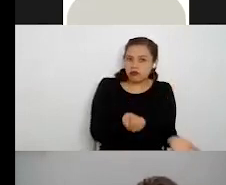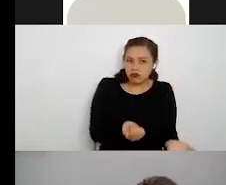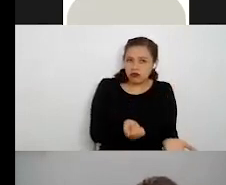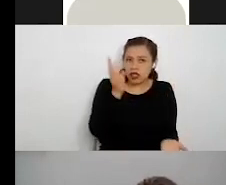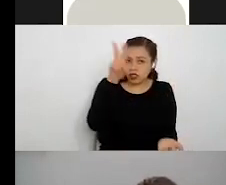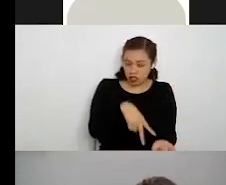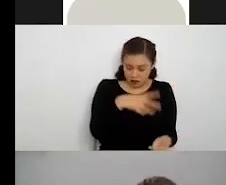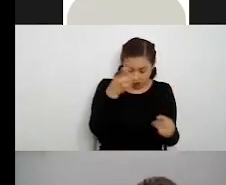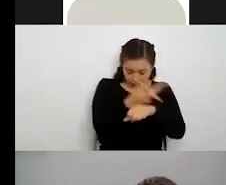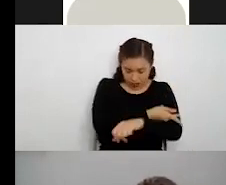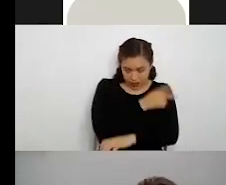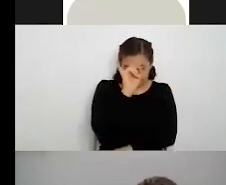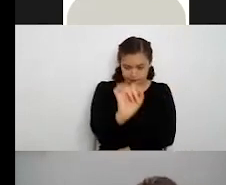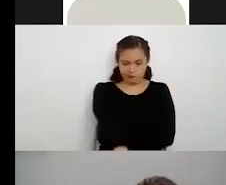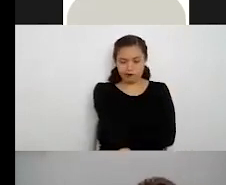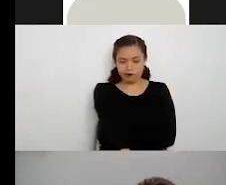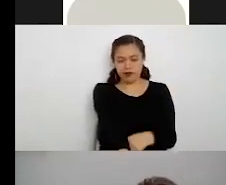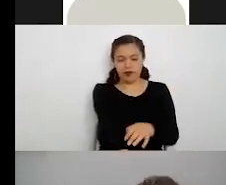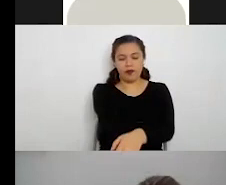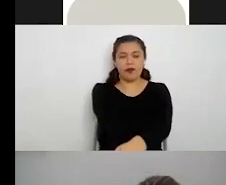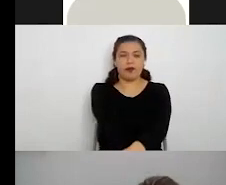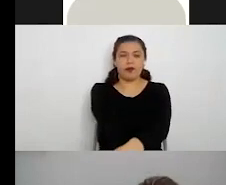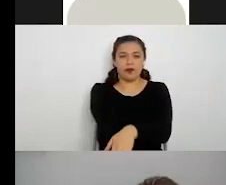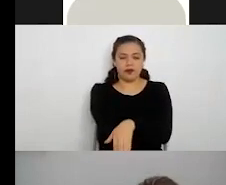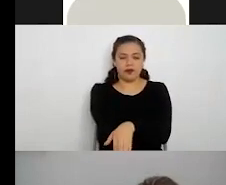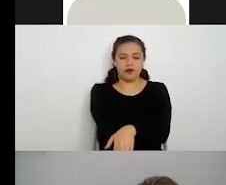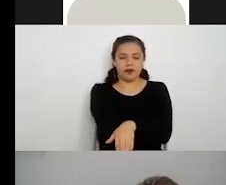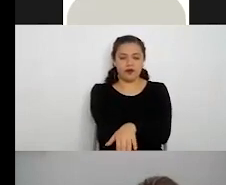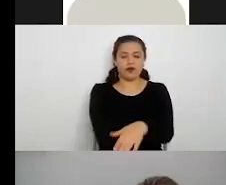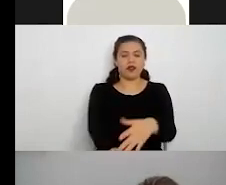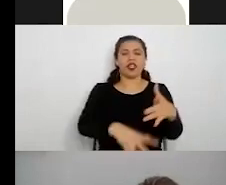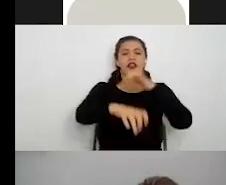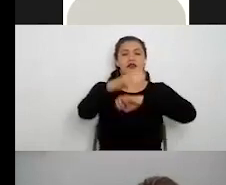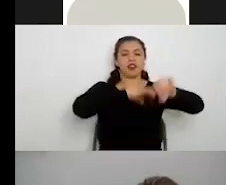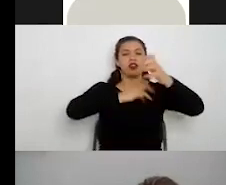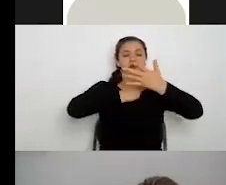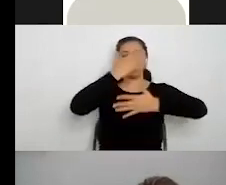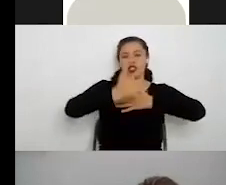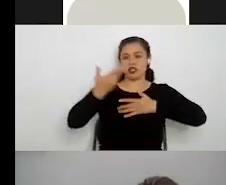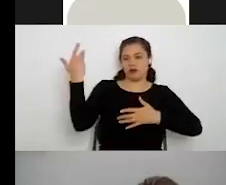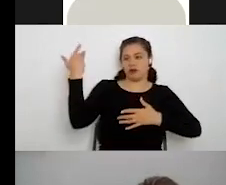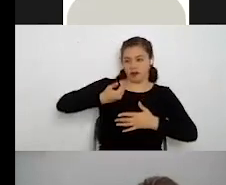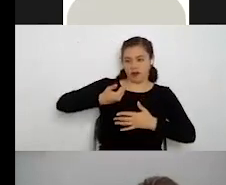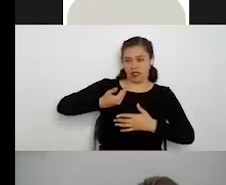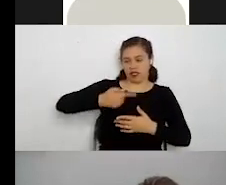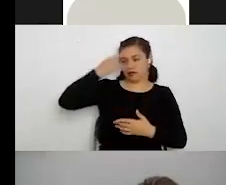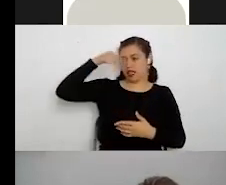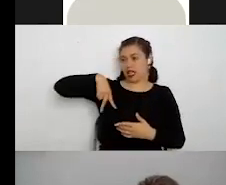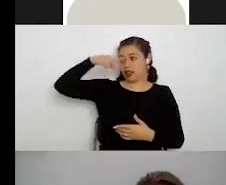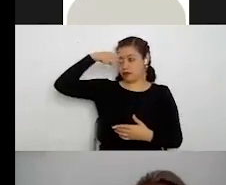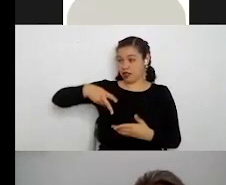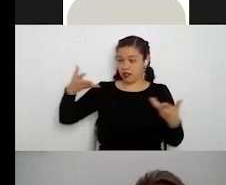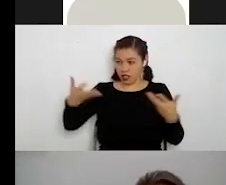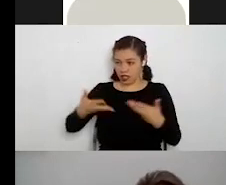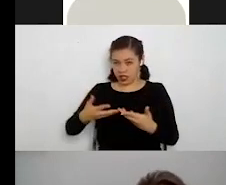¿eh? En el caso. De hecho, un empresario ahí me pidió un proyecto de cómo podríamos hacer en México